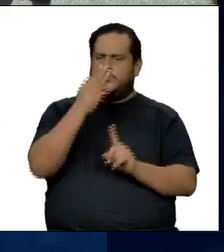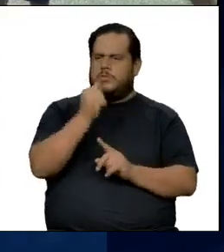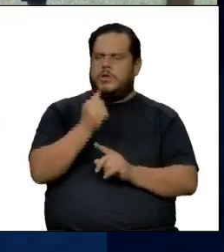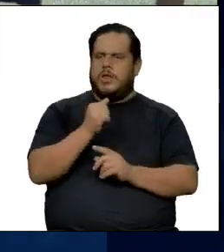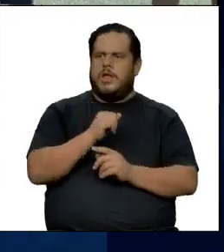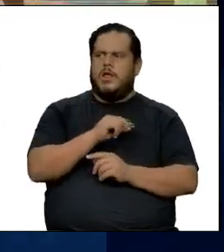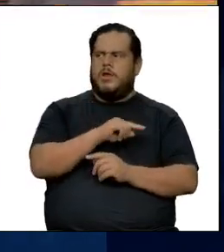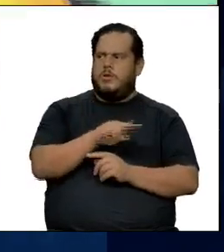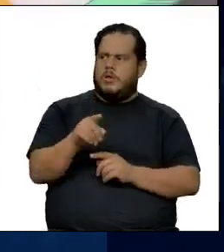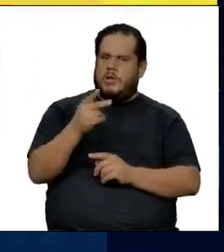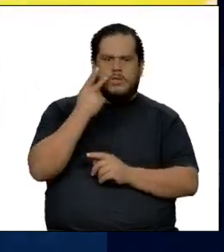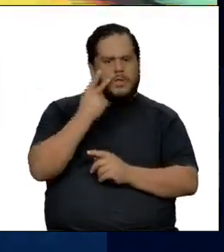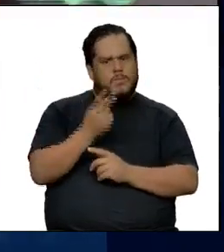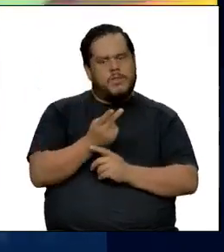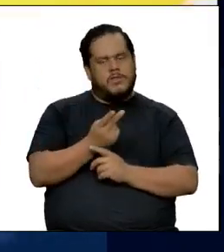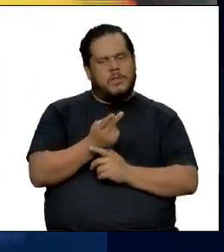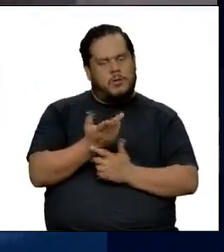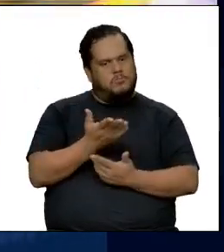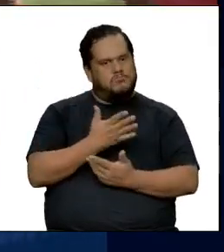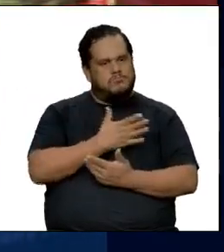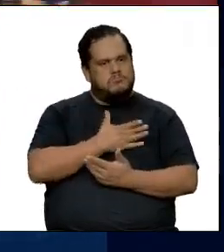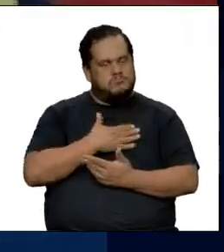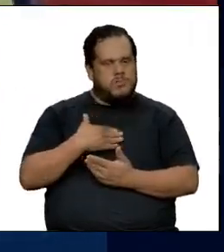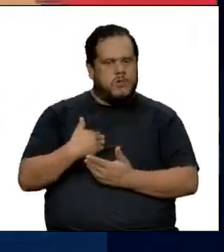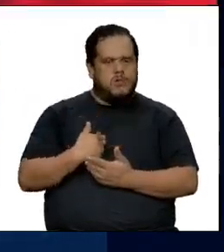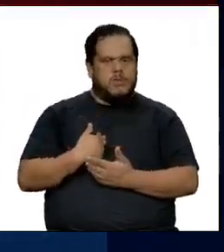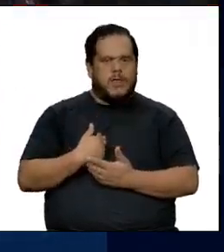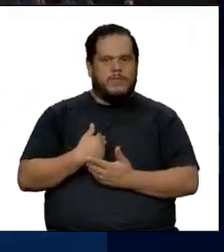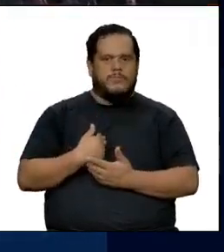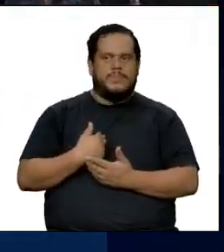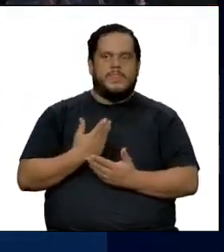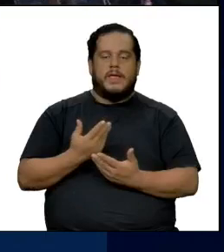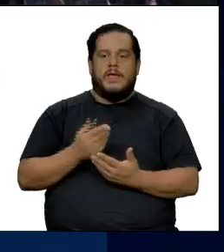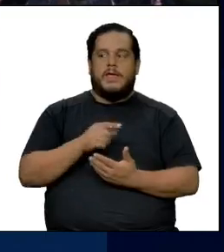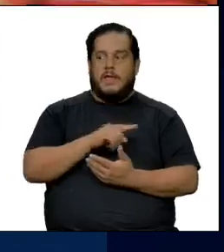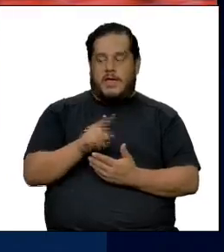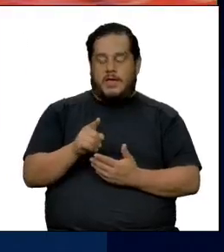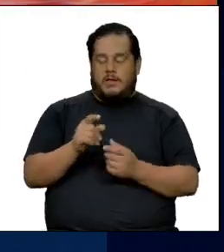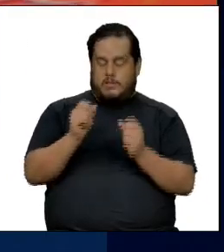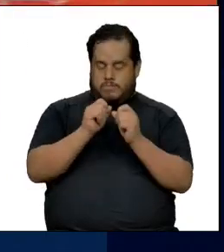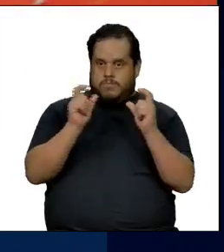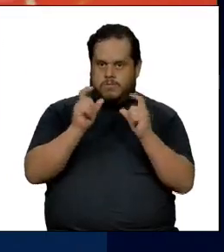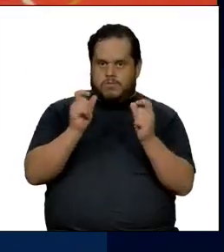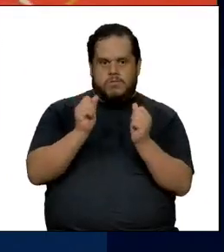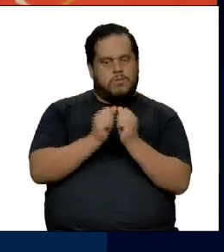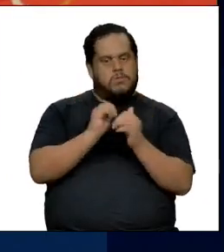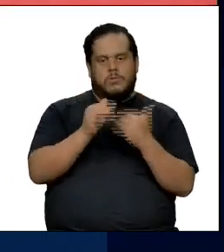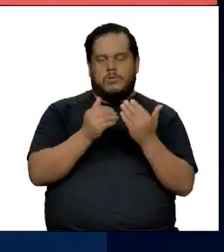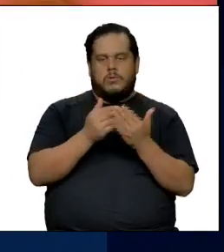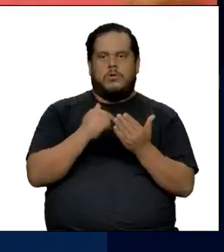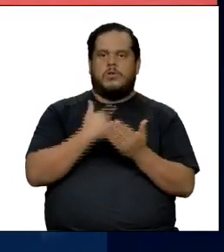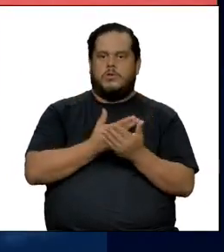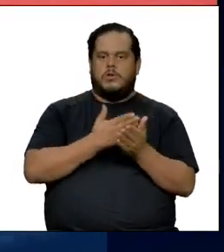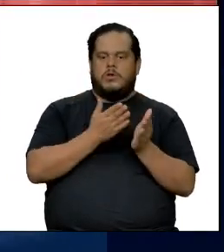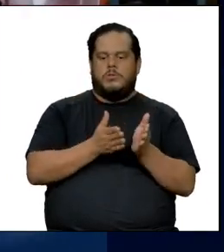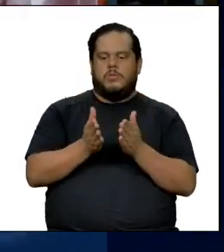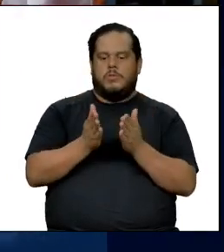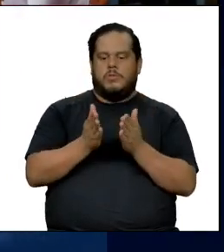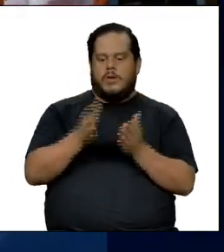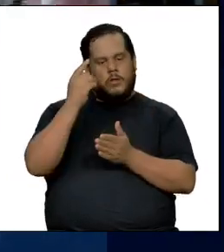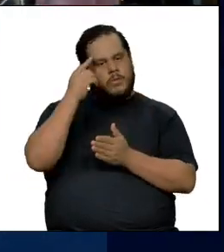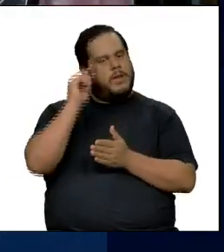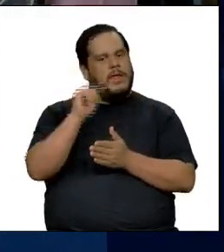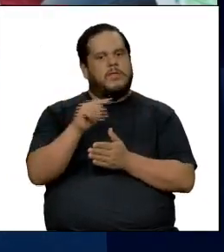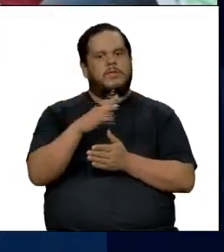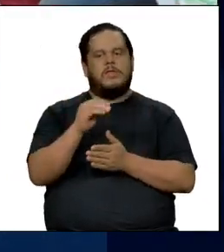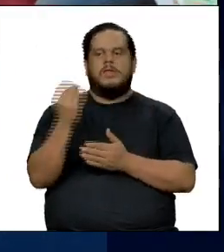visto ha sido de agrado de los evaluadores. Han quedado sumamente impresionados con todo lo que hemos preparado para ellos, y